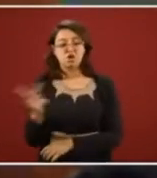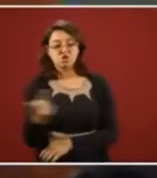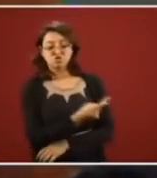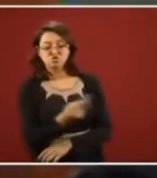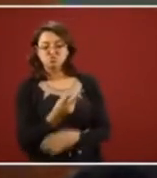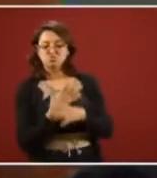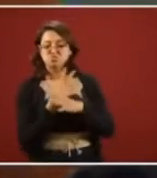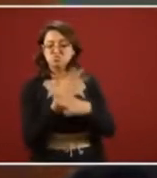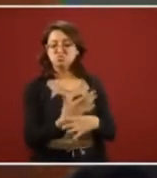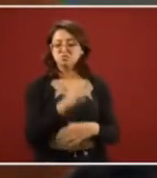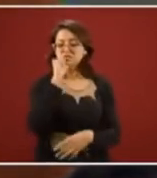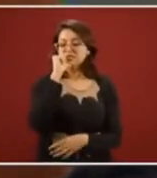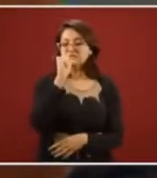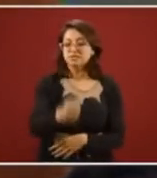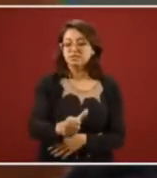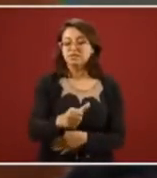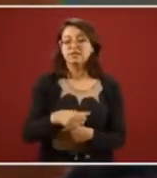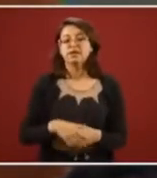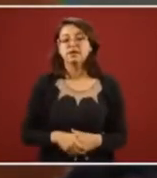banca